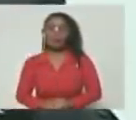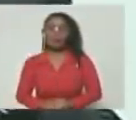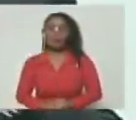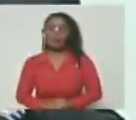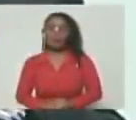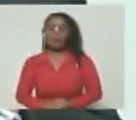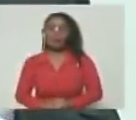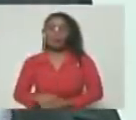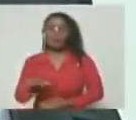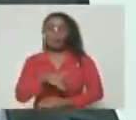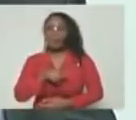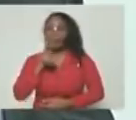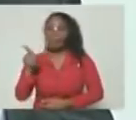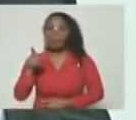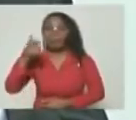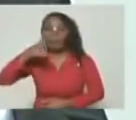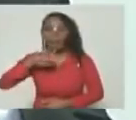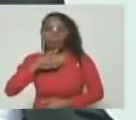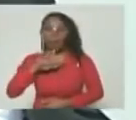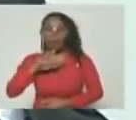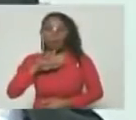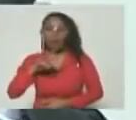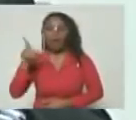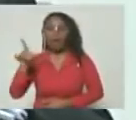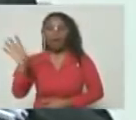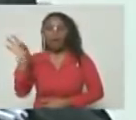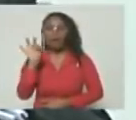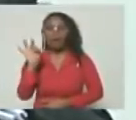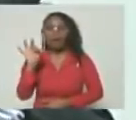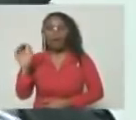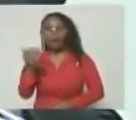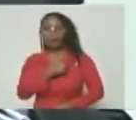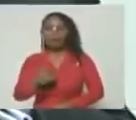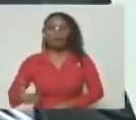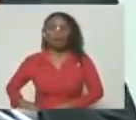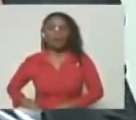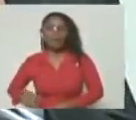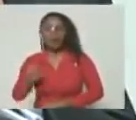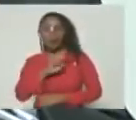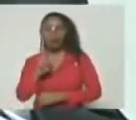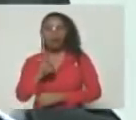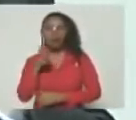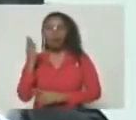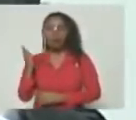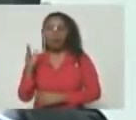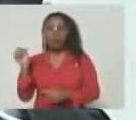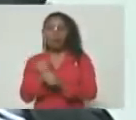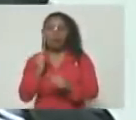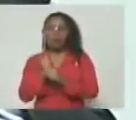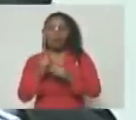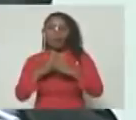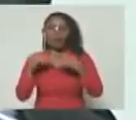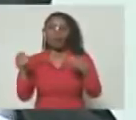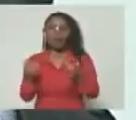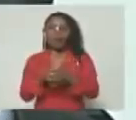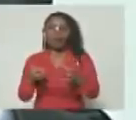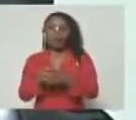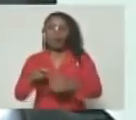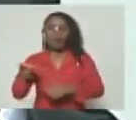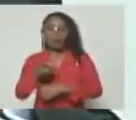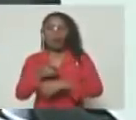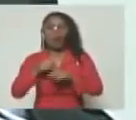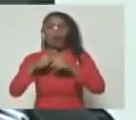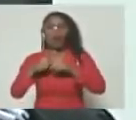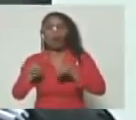donde ahí el pueblo venezolano va a elegir al presidente de la República. A lo mejor usted saldrá con todo su equipo a buscar